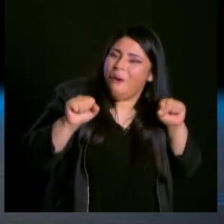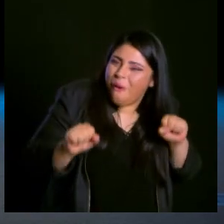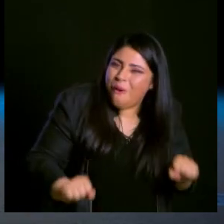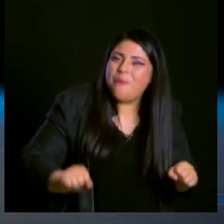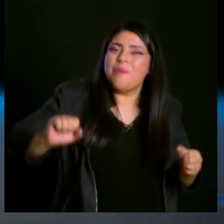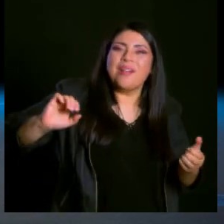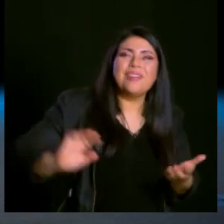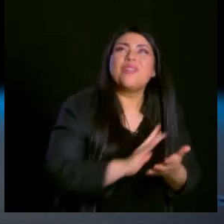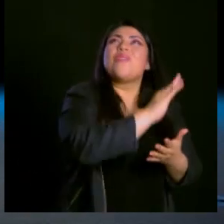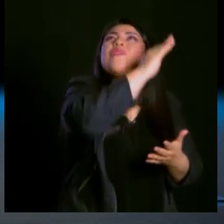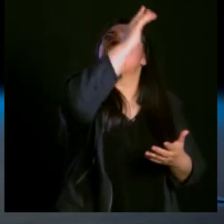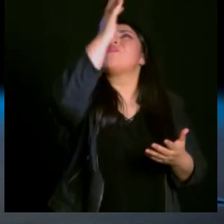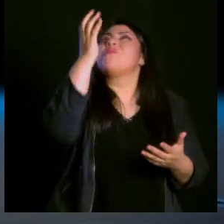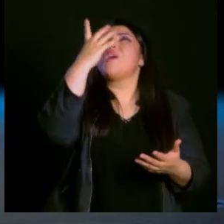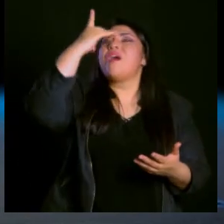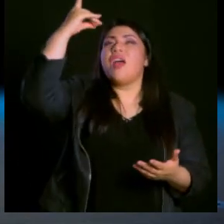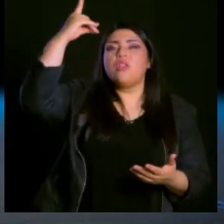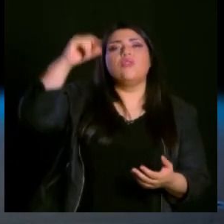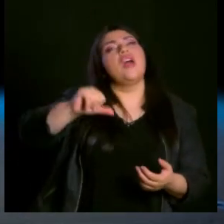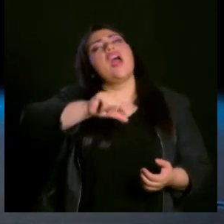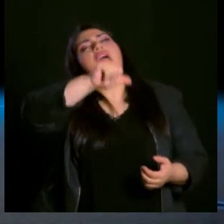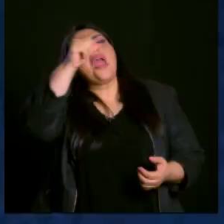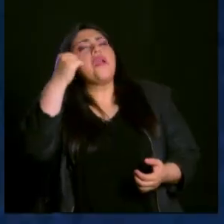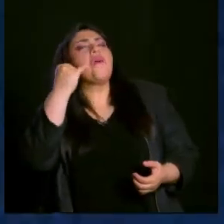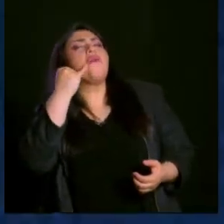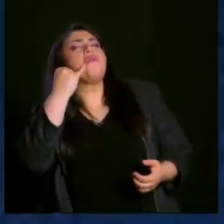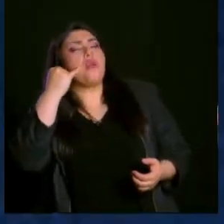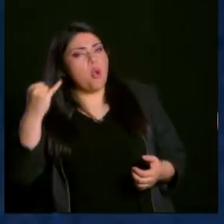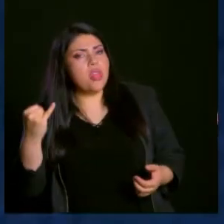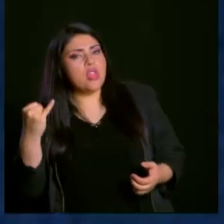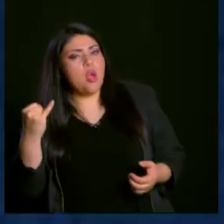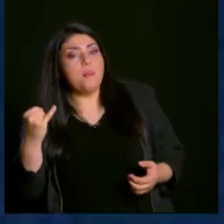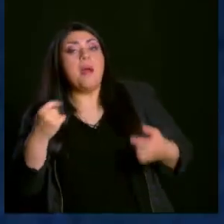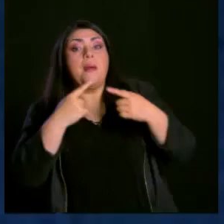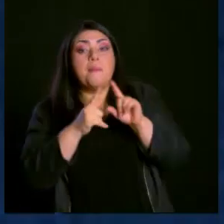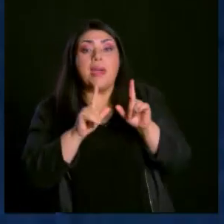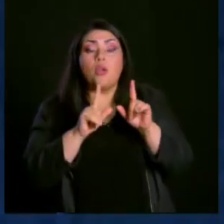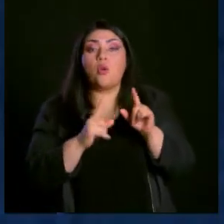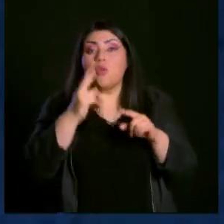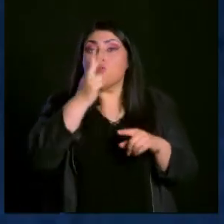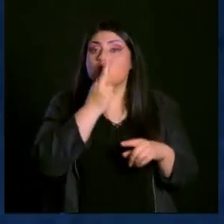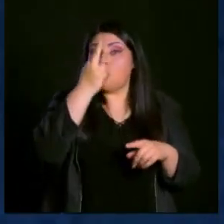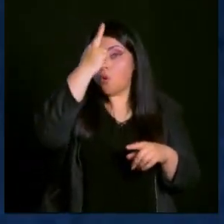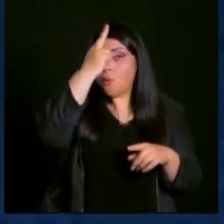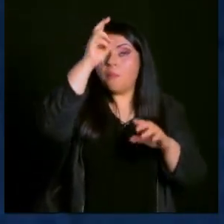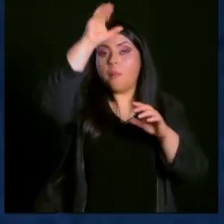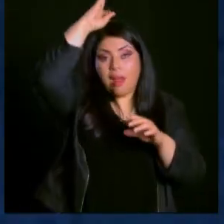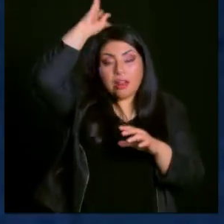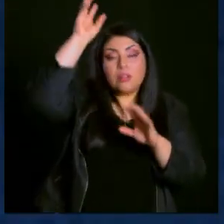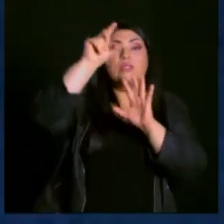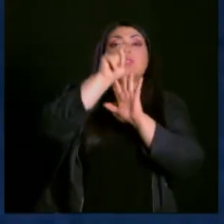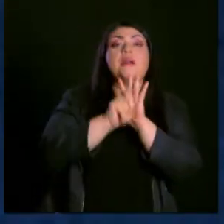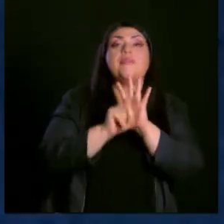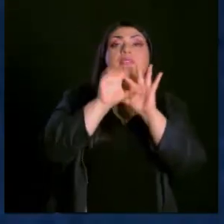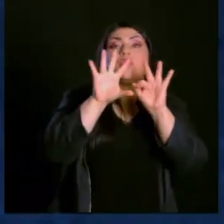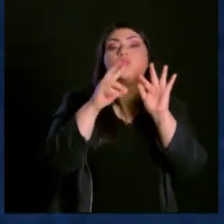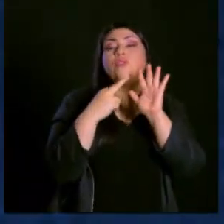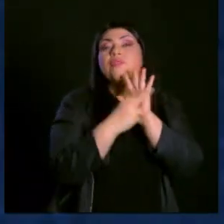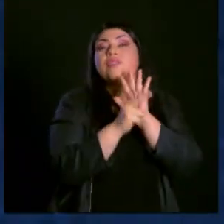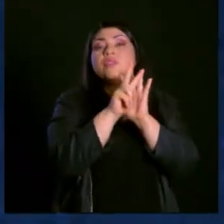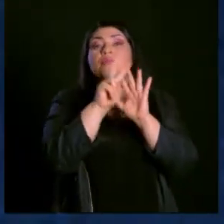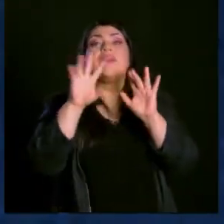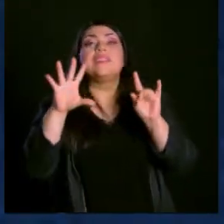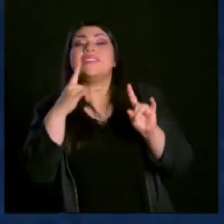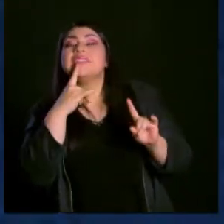a Dios en idiomas extranjeros lo que dicen Romanos 8 verso 26 es que el espíritu santo en